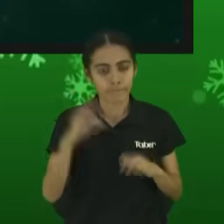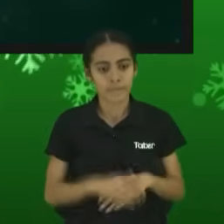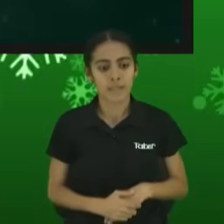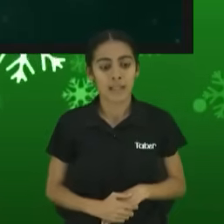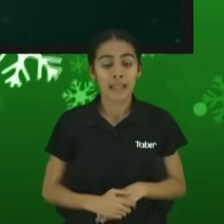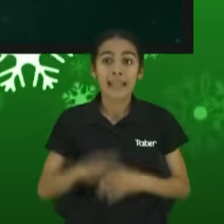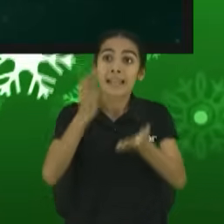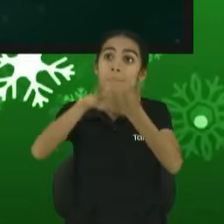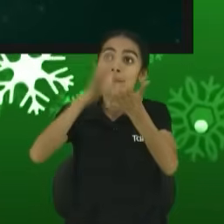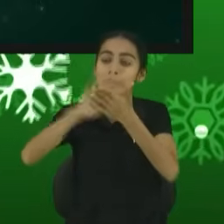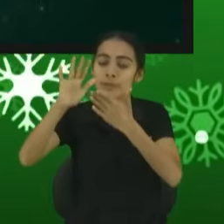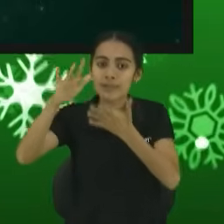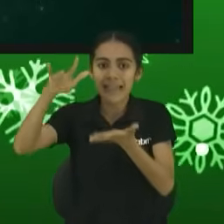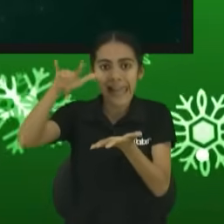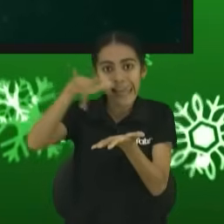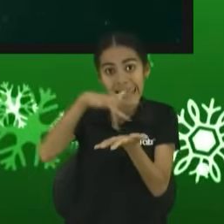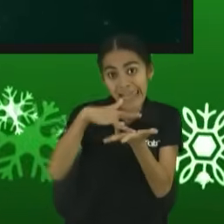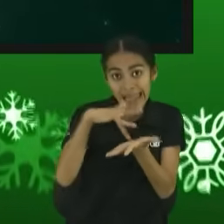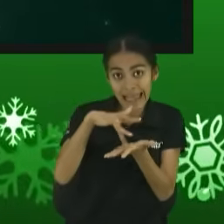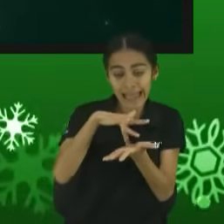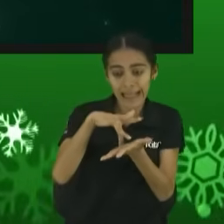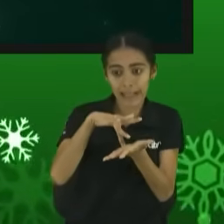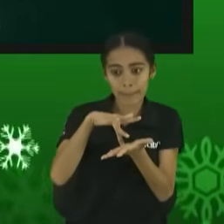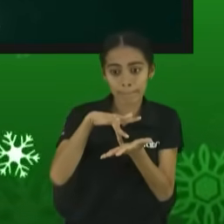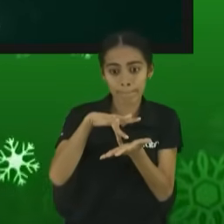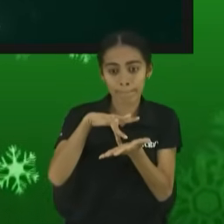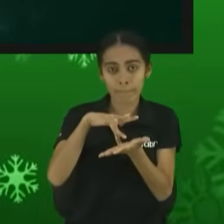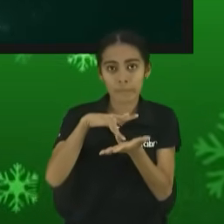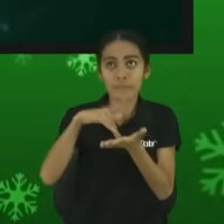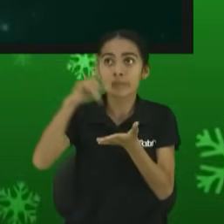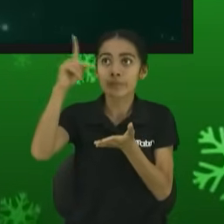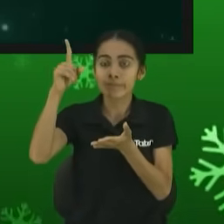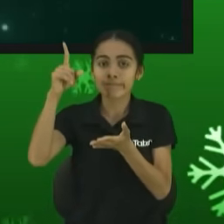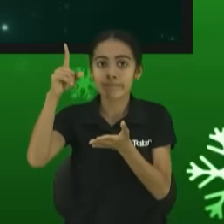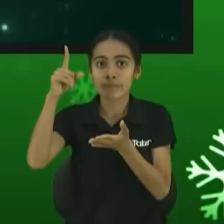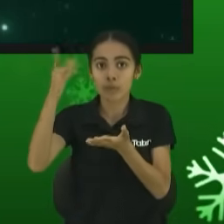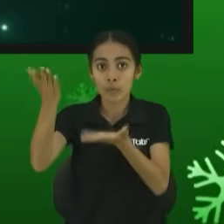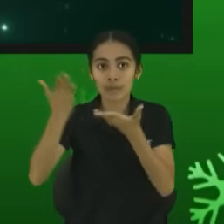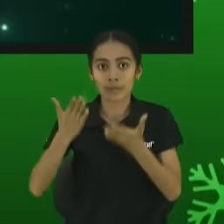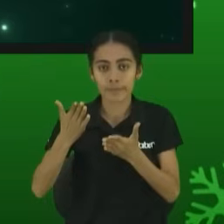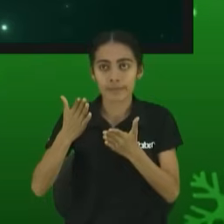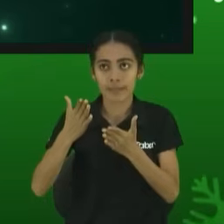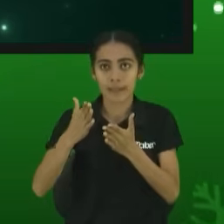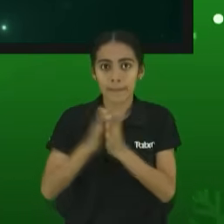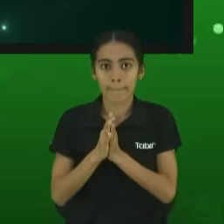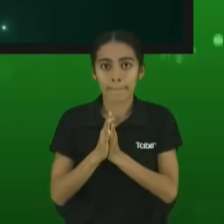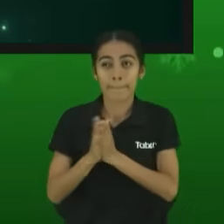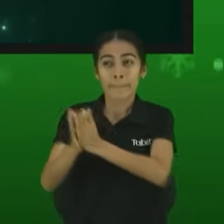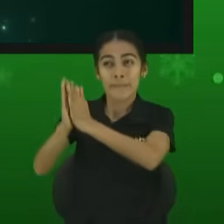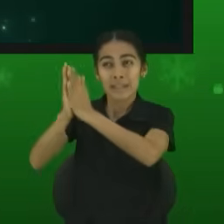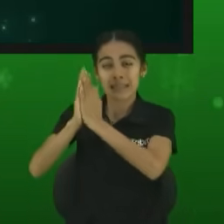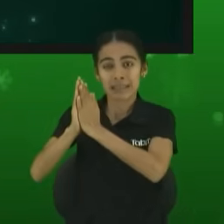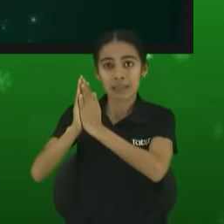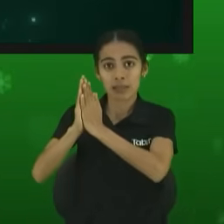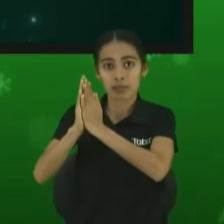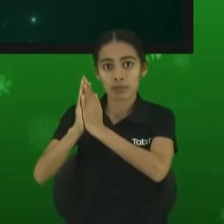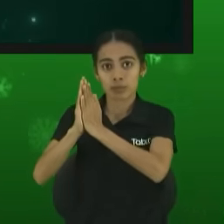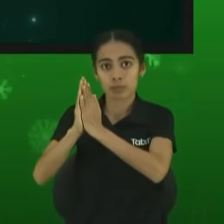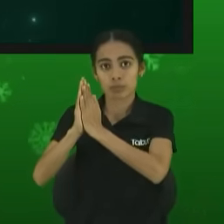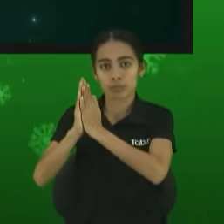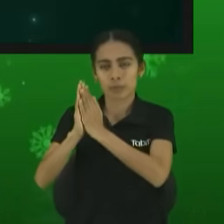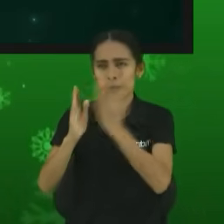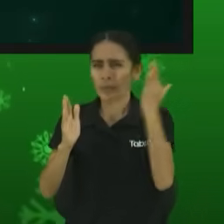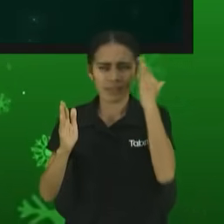debilidad, pues que hemos de pedir como conviene, no lo que sabemos, pero el Espíritu